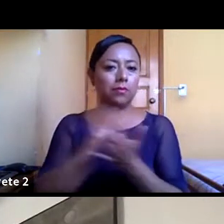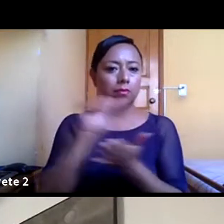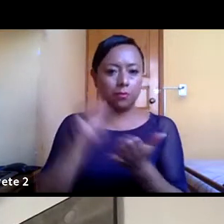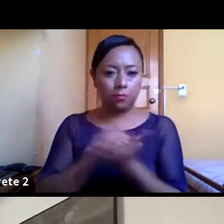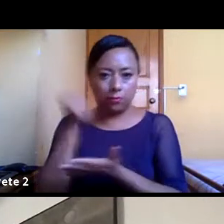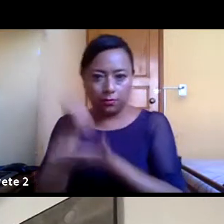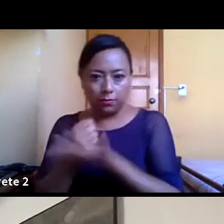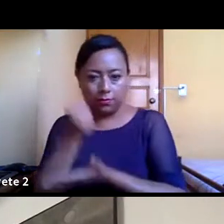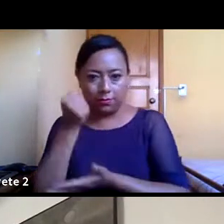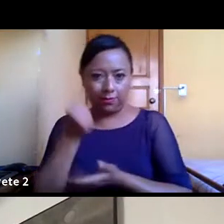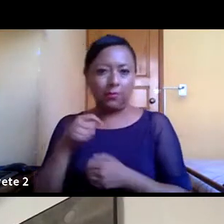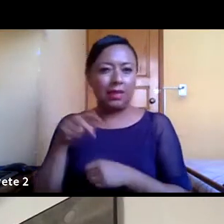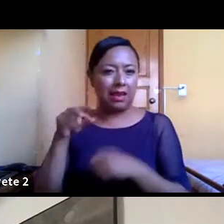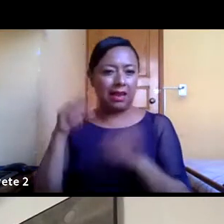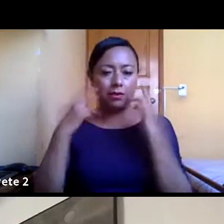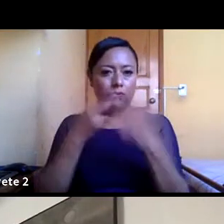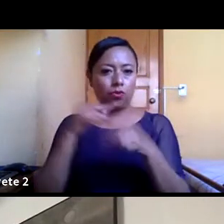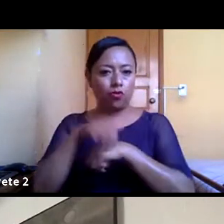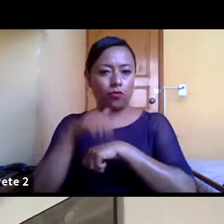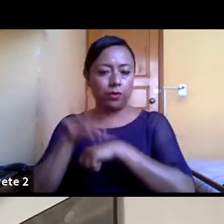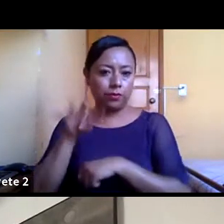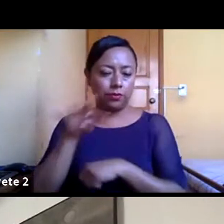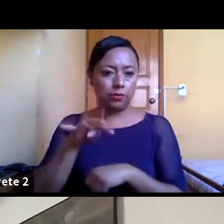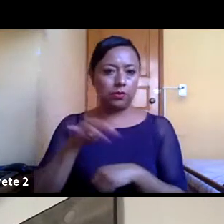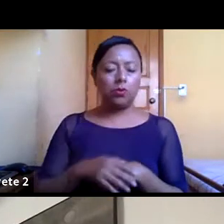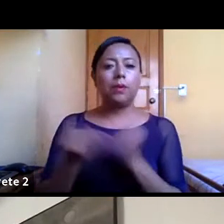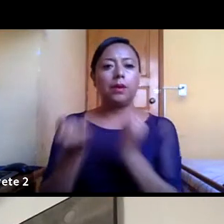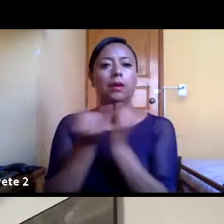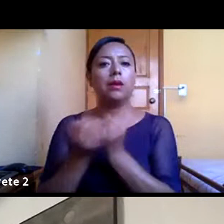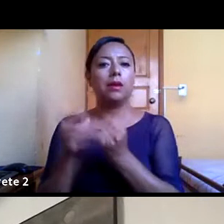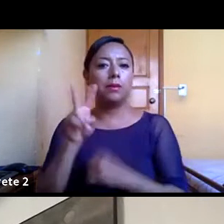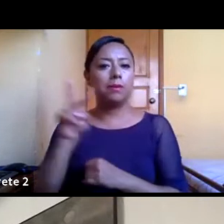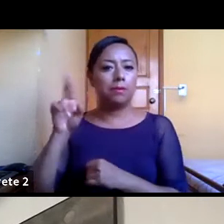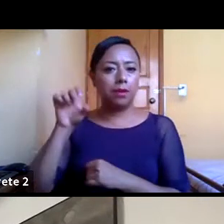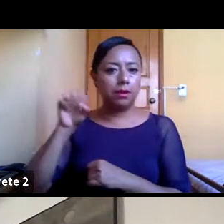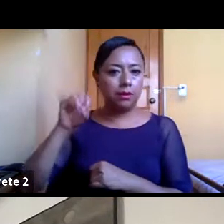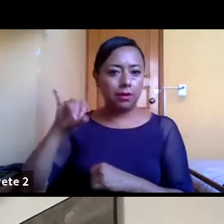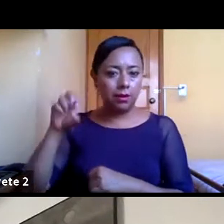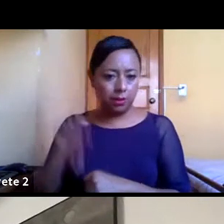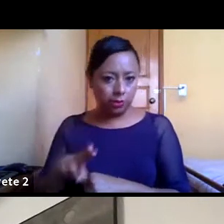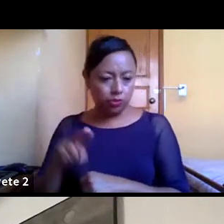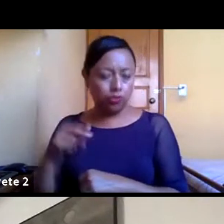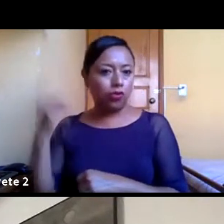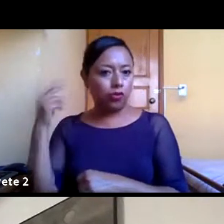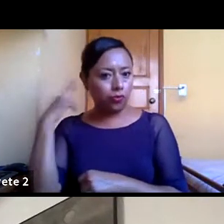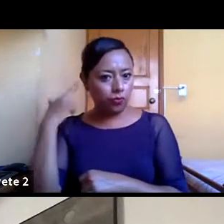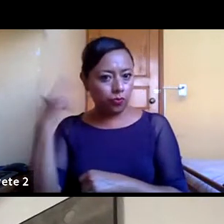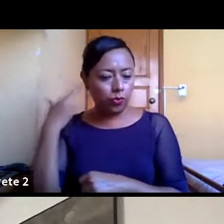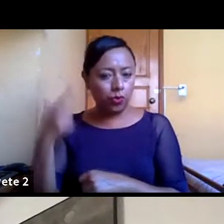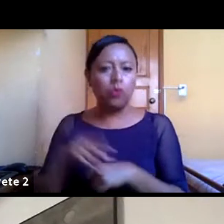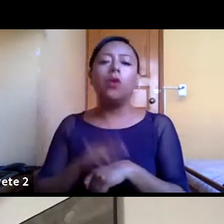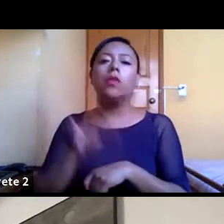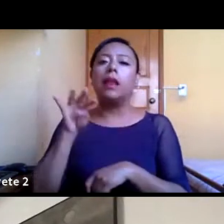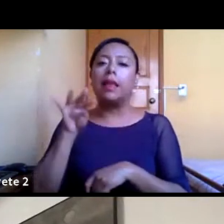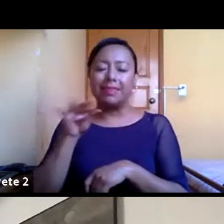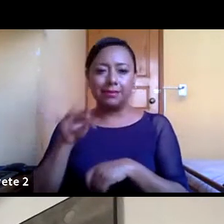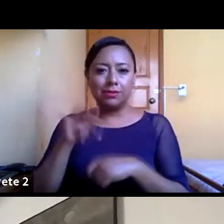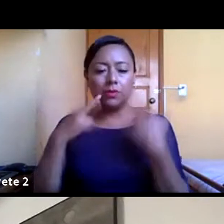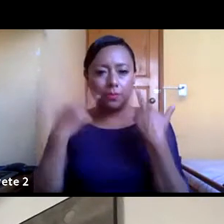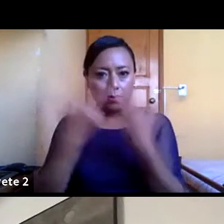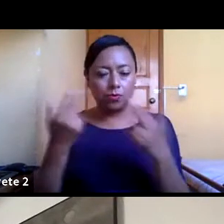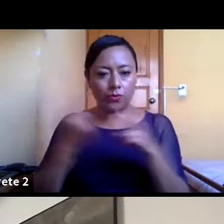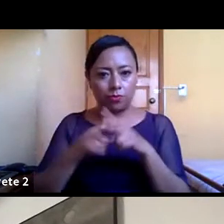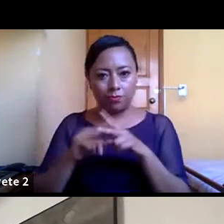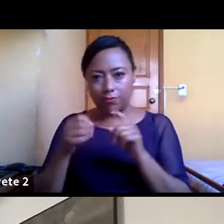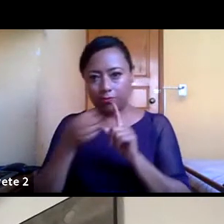ordinaria. 6, consideración de la versión estenográfica de la 19ª sesión ordinaria. 7, lectura, discusión y aprobación del acta de la 2ª